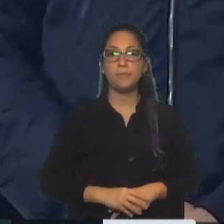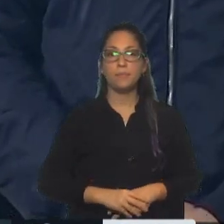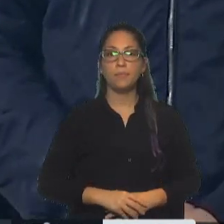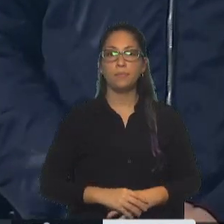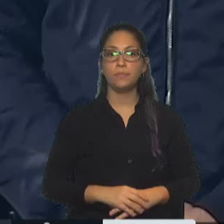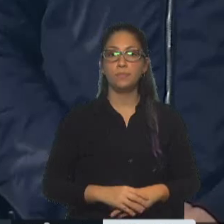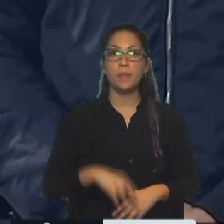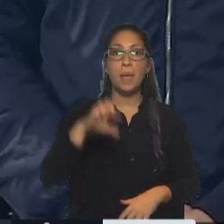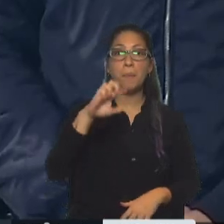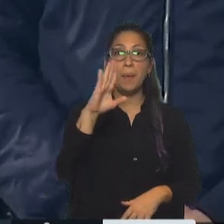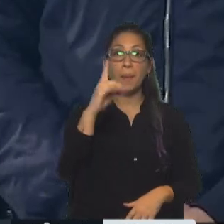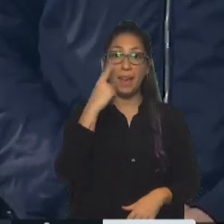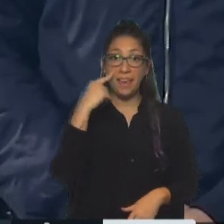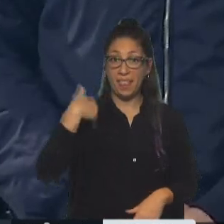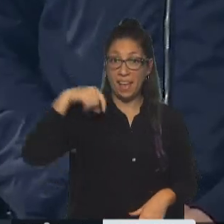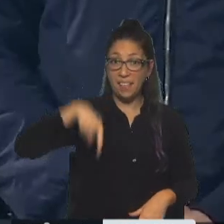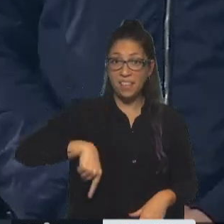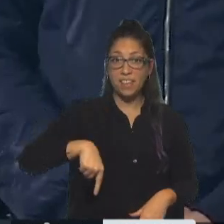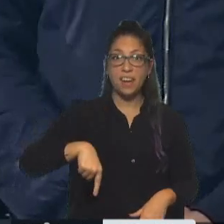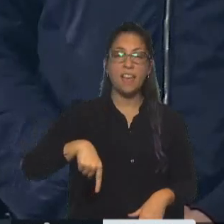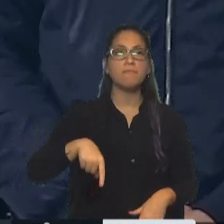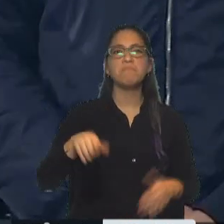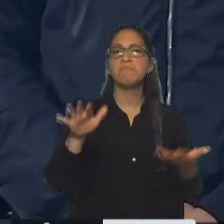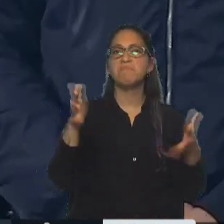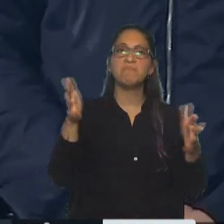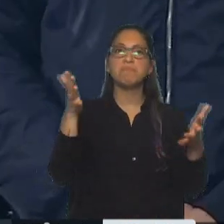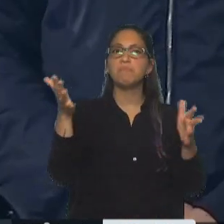el Producto Bruto de este país era de